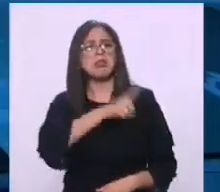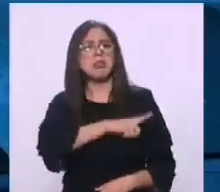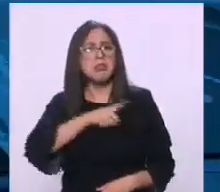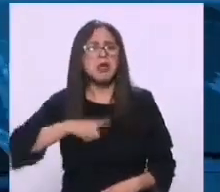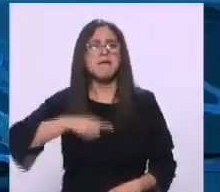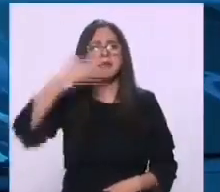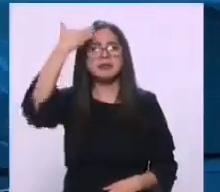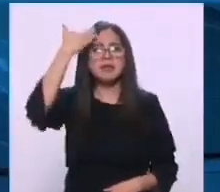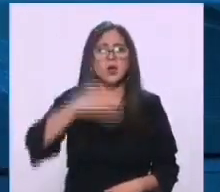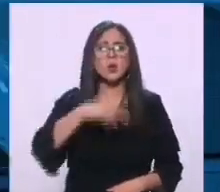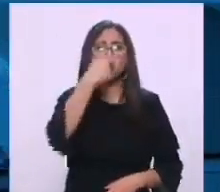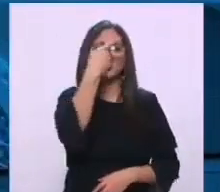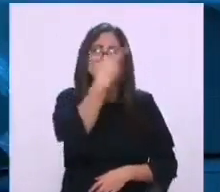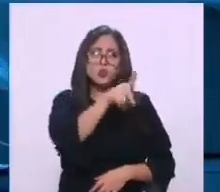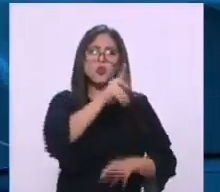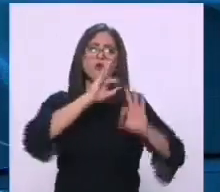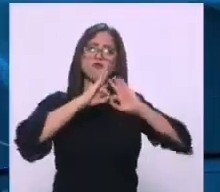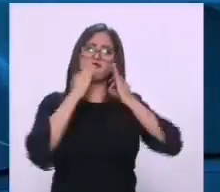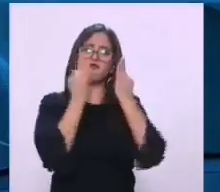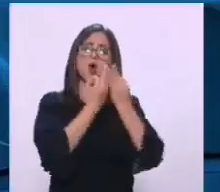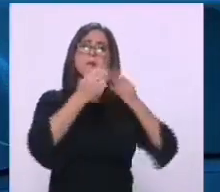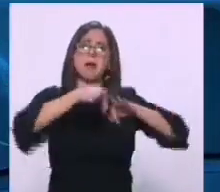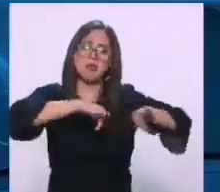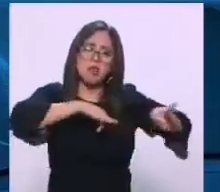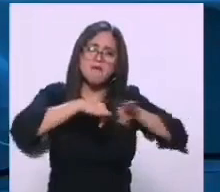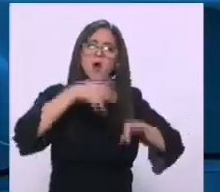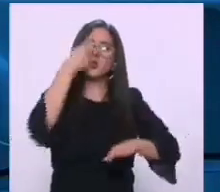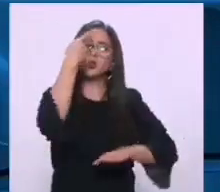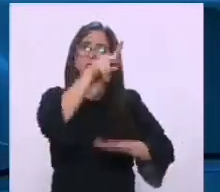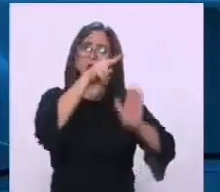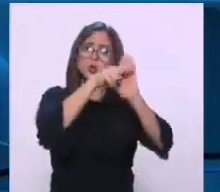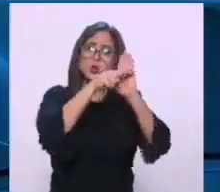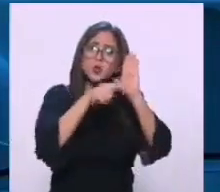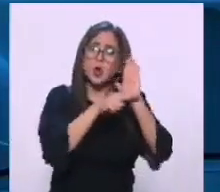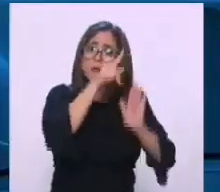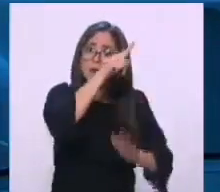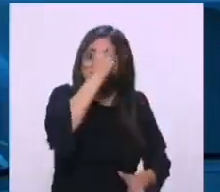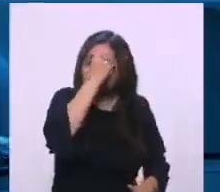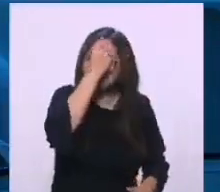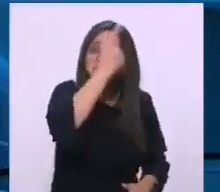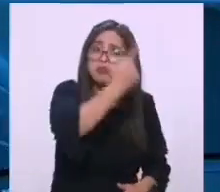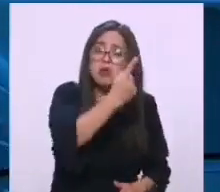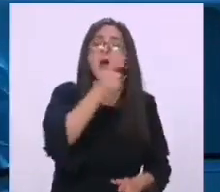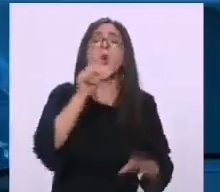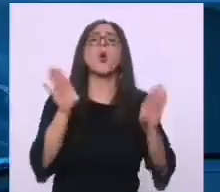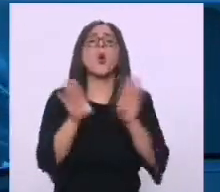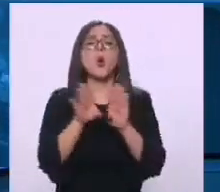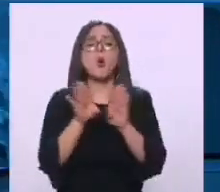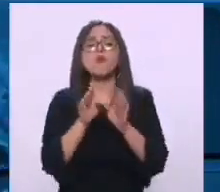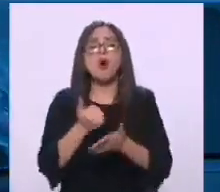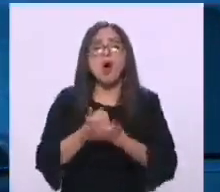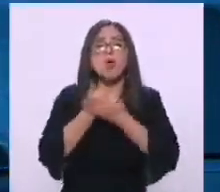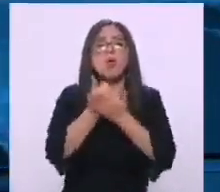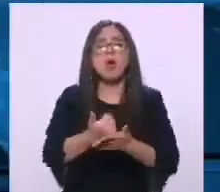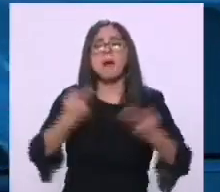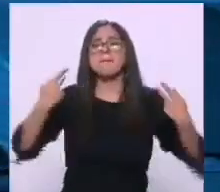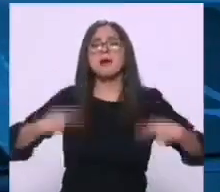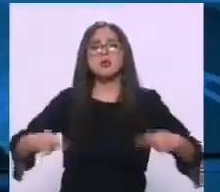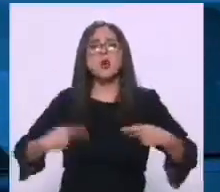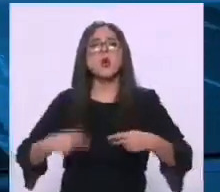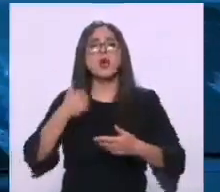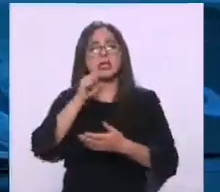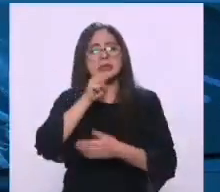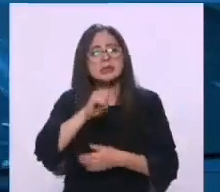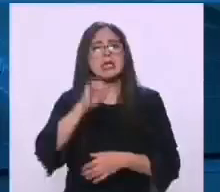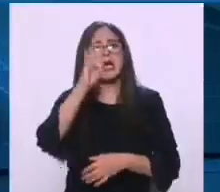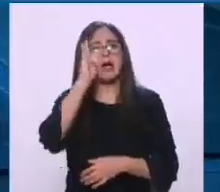resultado en su gestión y en las sugerencias y en la manera en que convenzan a la ciudadanía de sumarse.